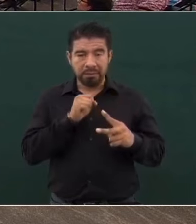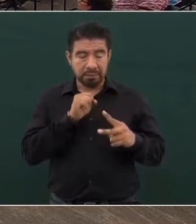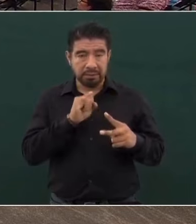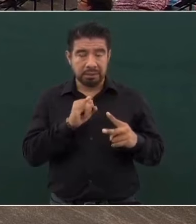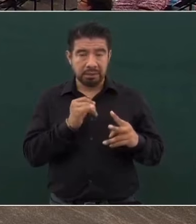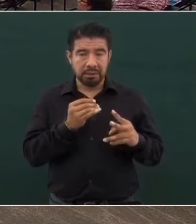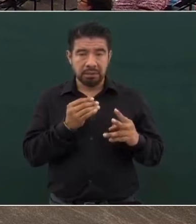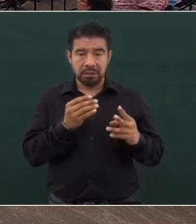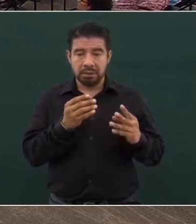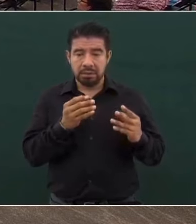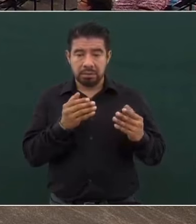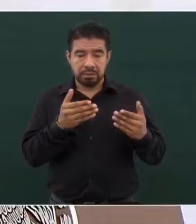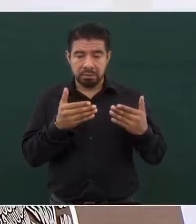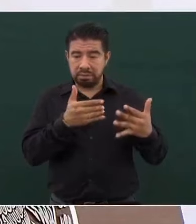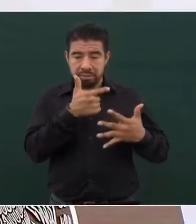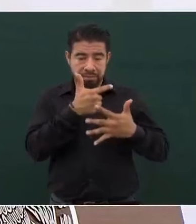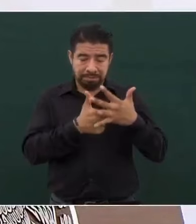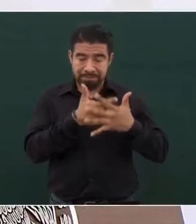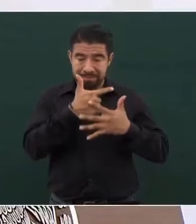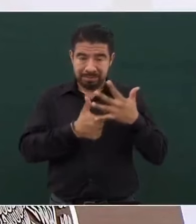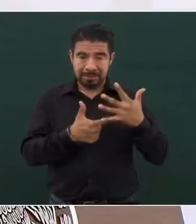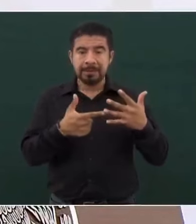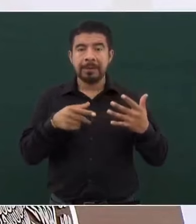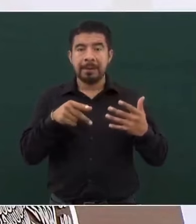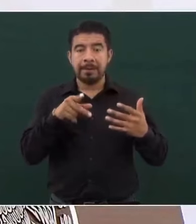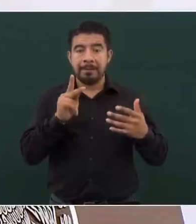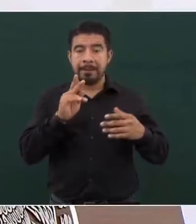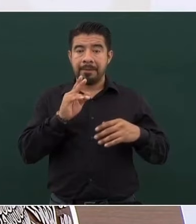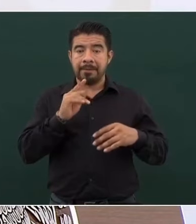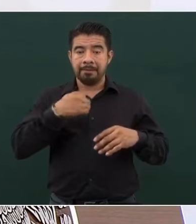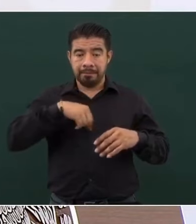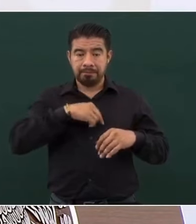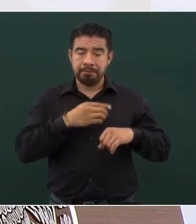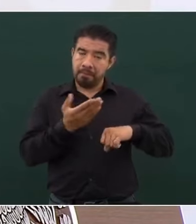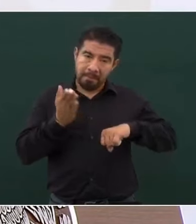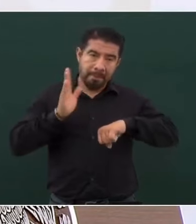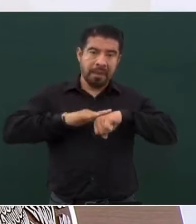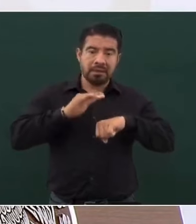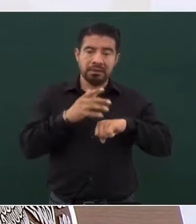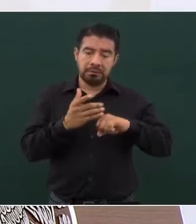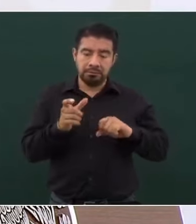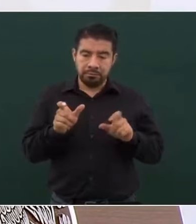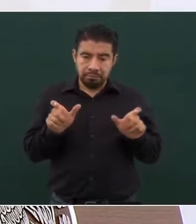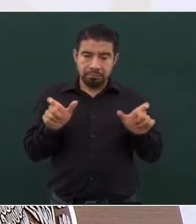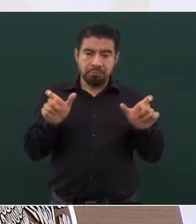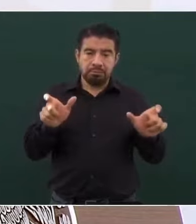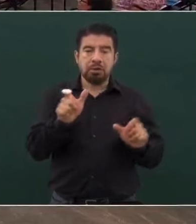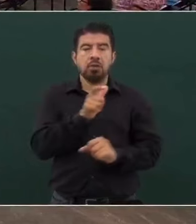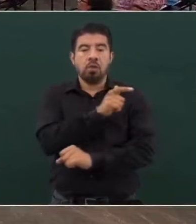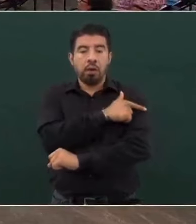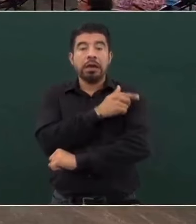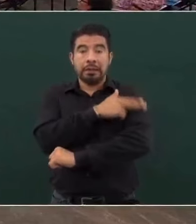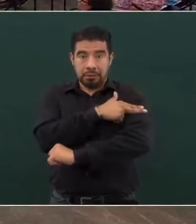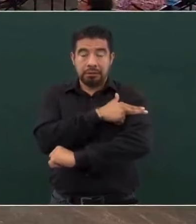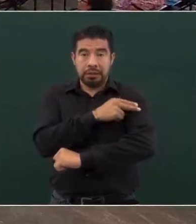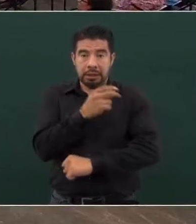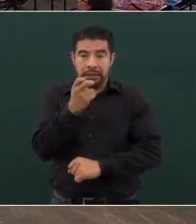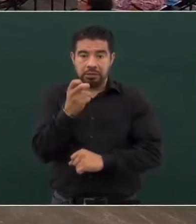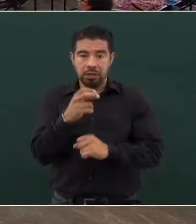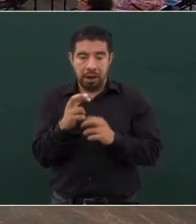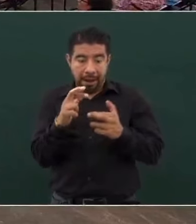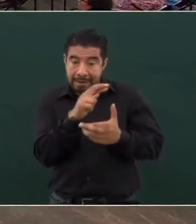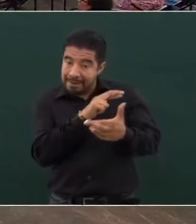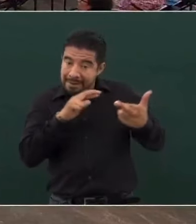Pero vamos a tener más elementos de la Guardia. Pero es en esa